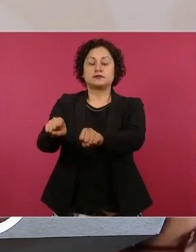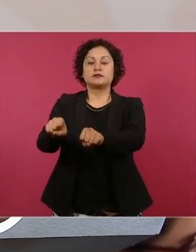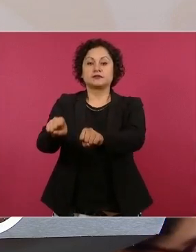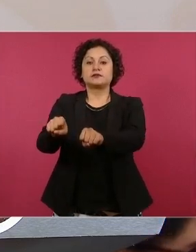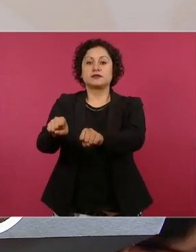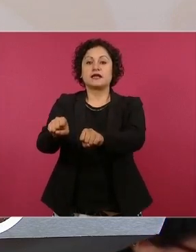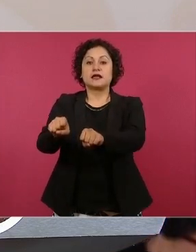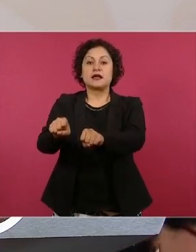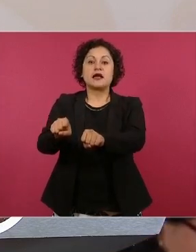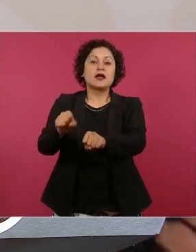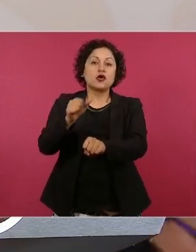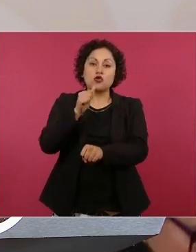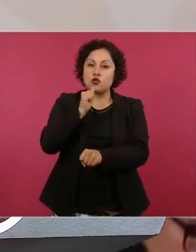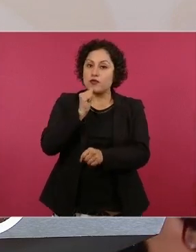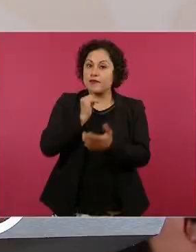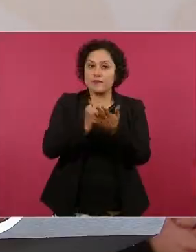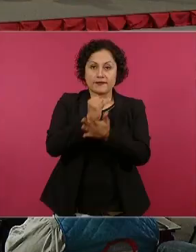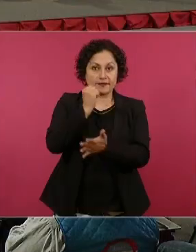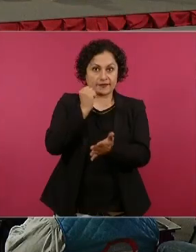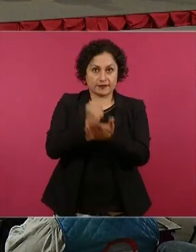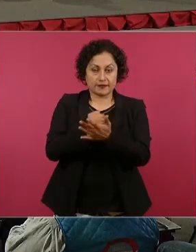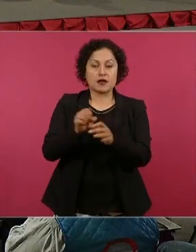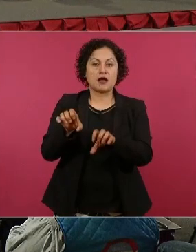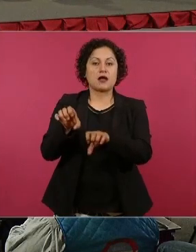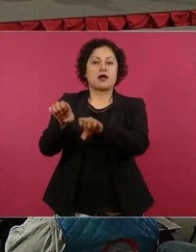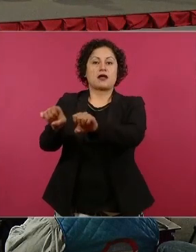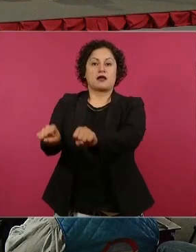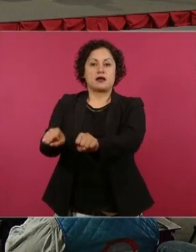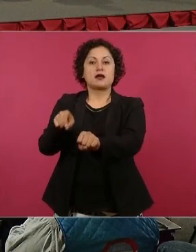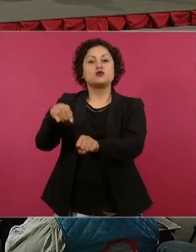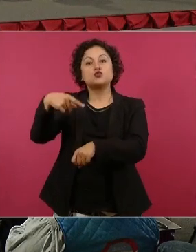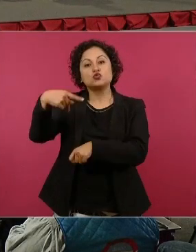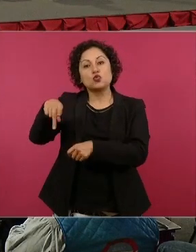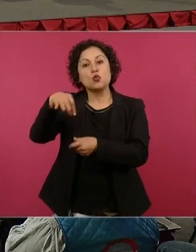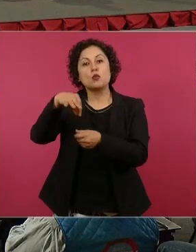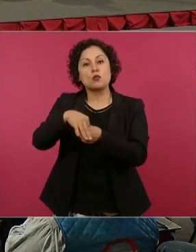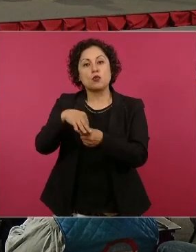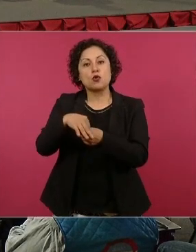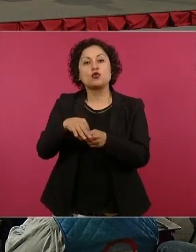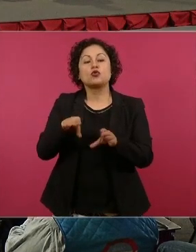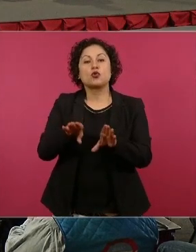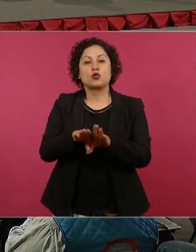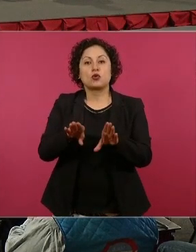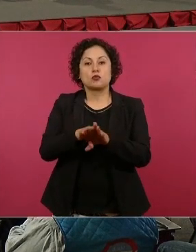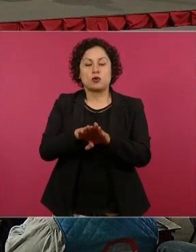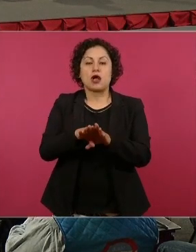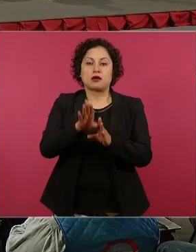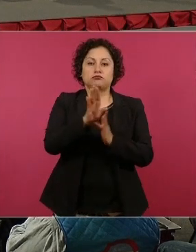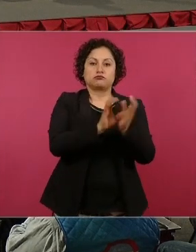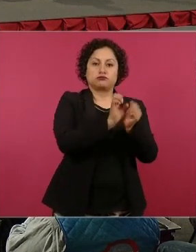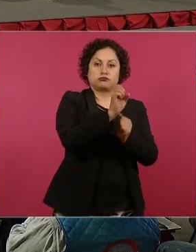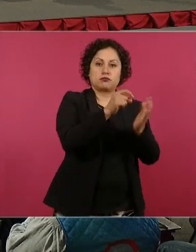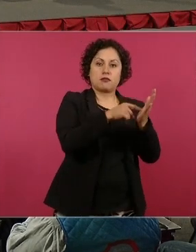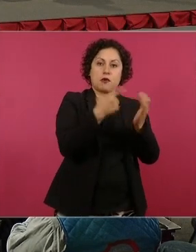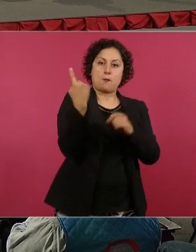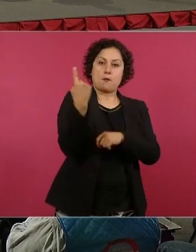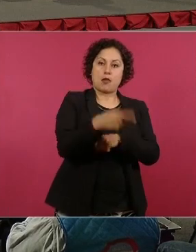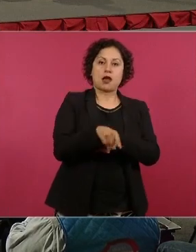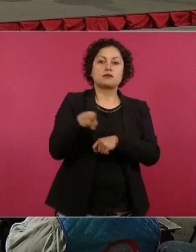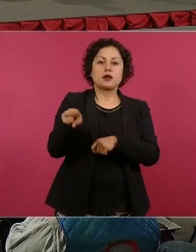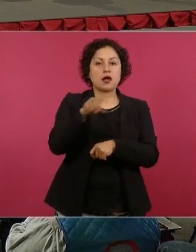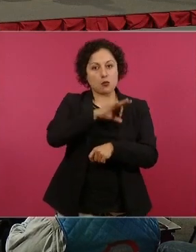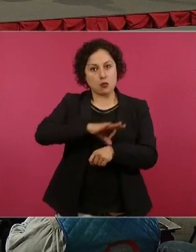voto para la presidencia de la República en cumplimiento con un mandato constitucional. Por